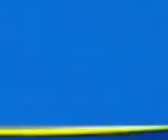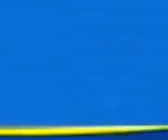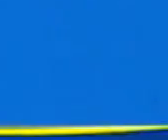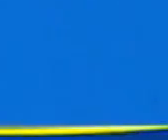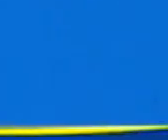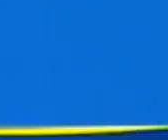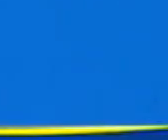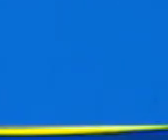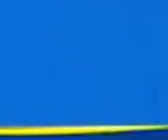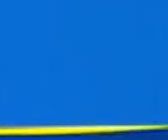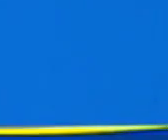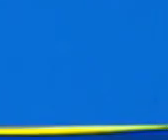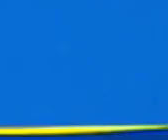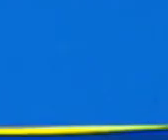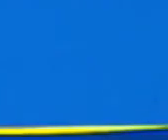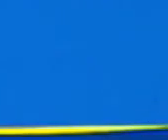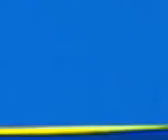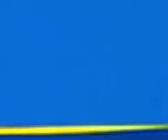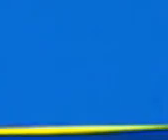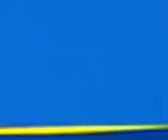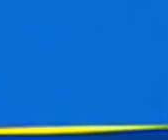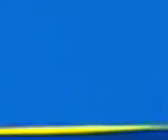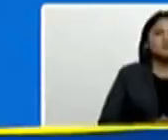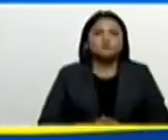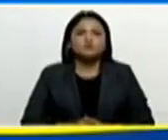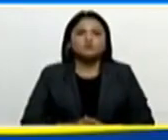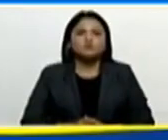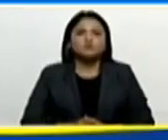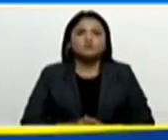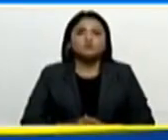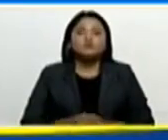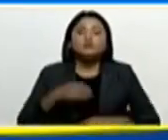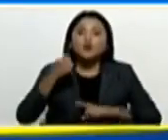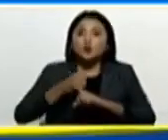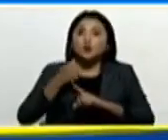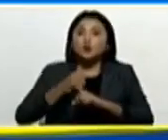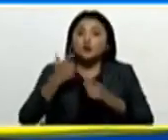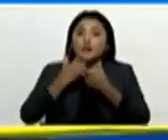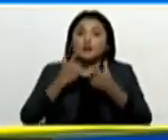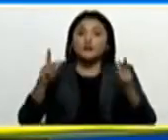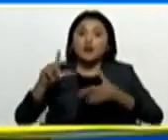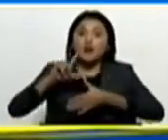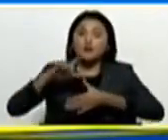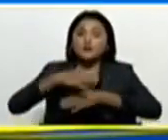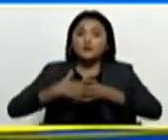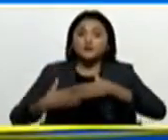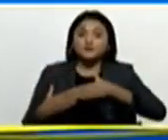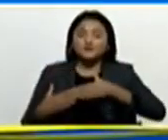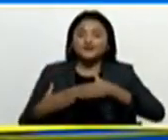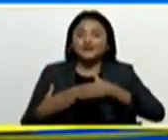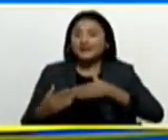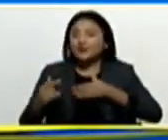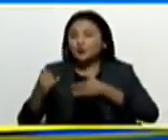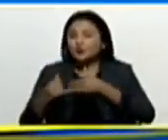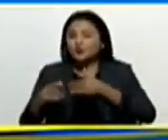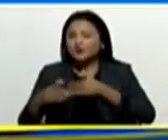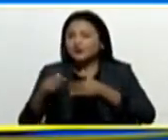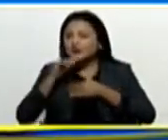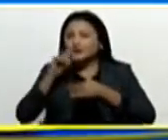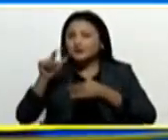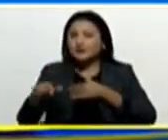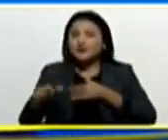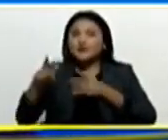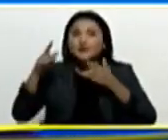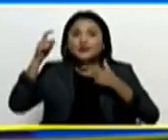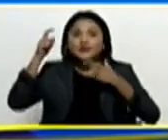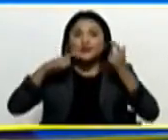Bolívar, porque luchó por la unidad latinoamericana. Y luego Chávez, el